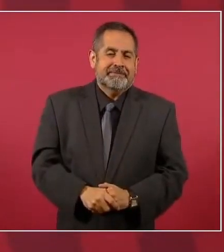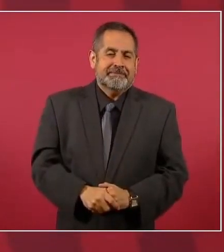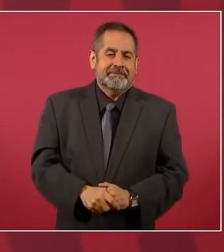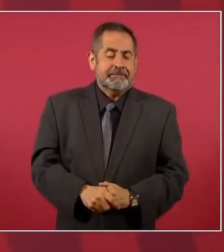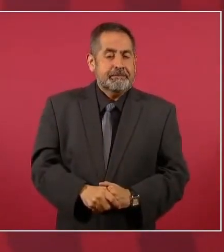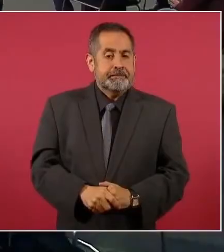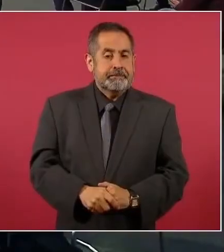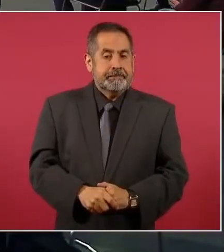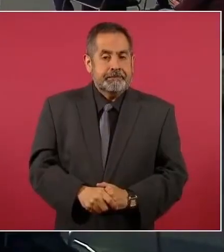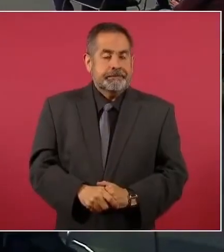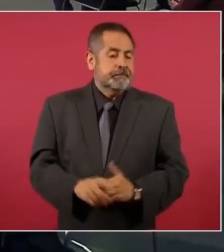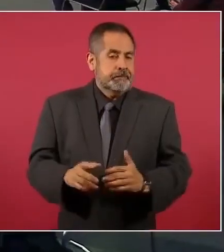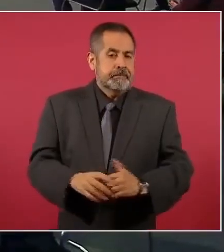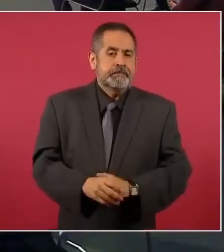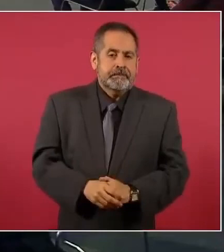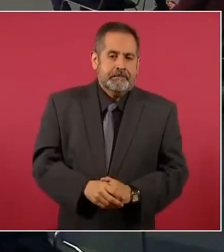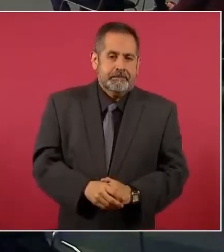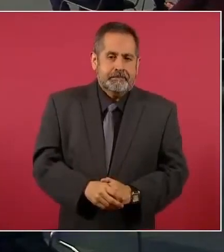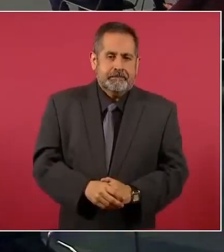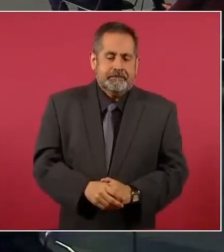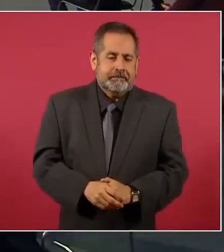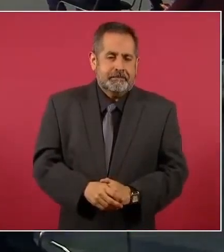Entonces, no se